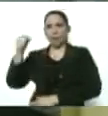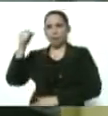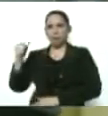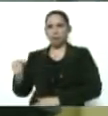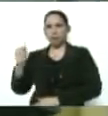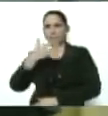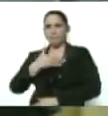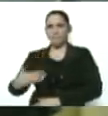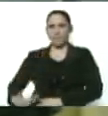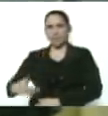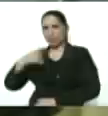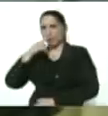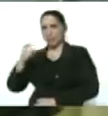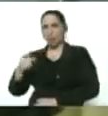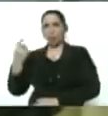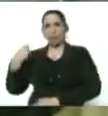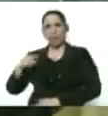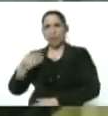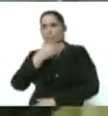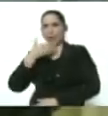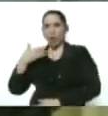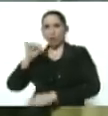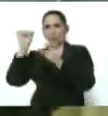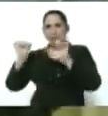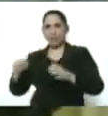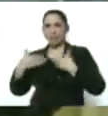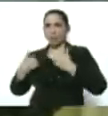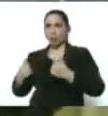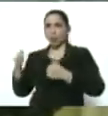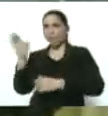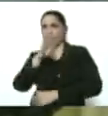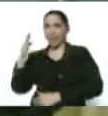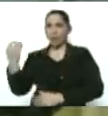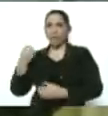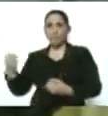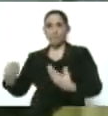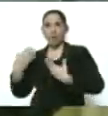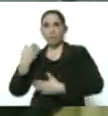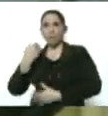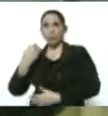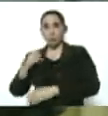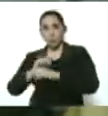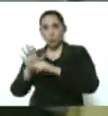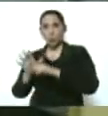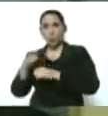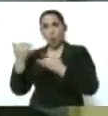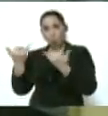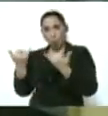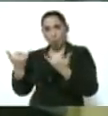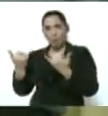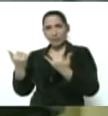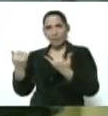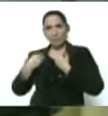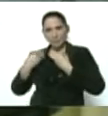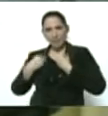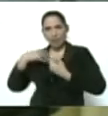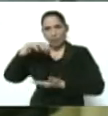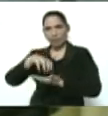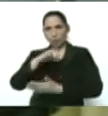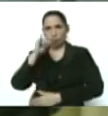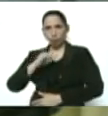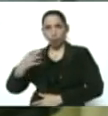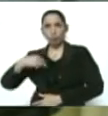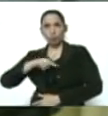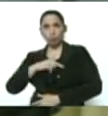tener el mejor sistema de salud en medio de la pandemia mundial, hoy está siendo una realidad en Maracaibo y una realidad en el estado de Zulia. Nosotros nos